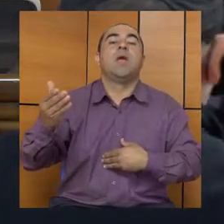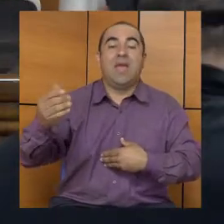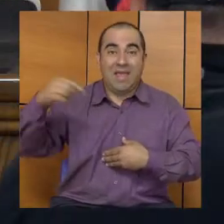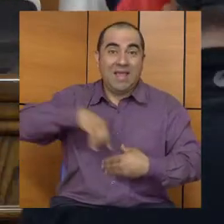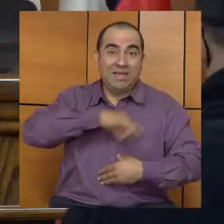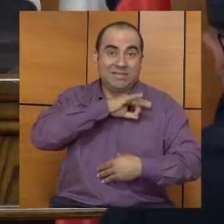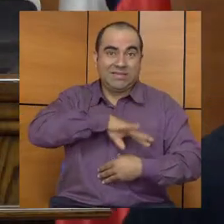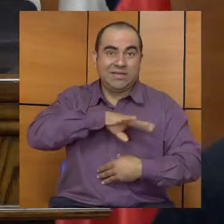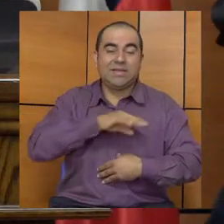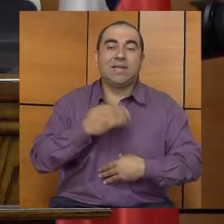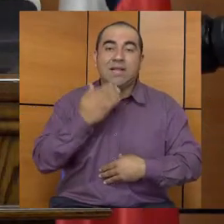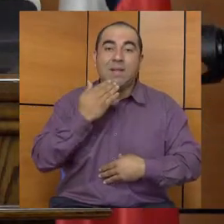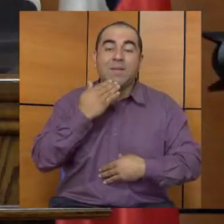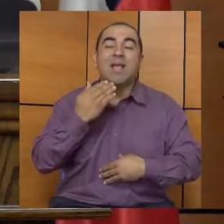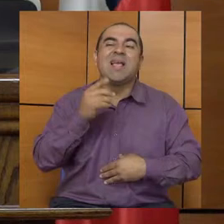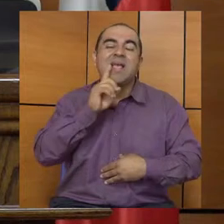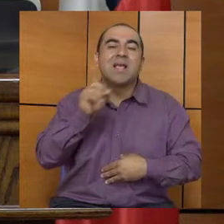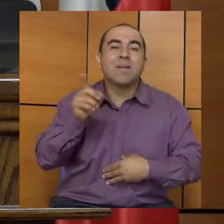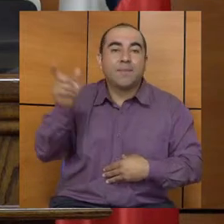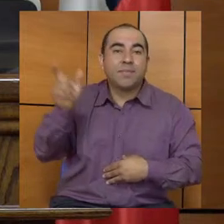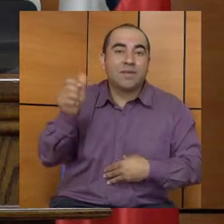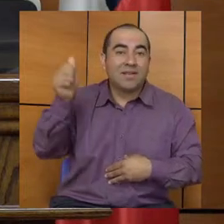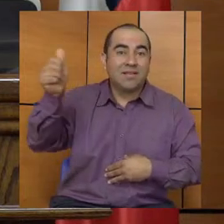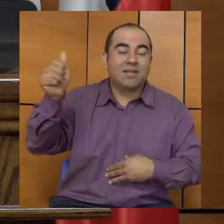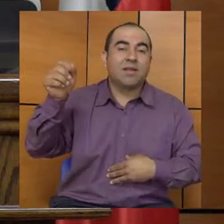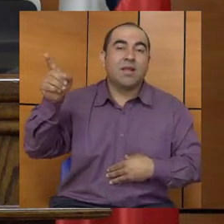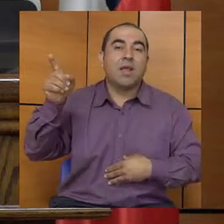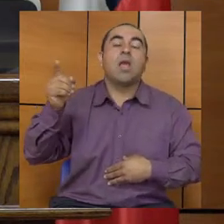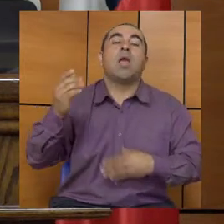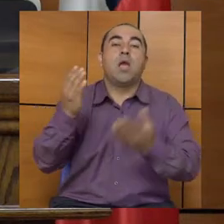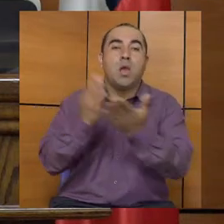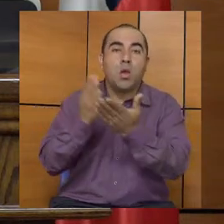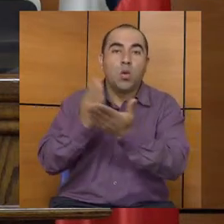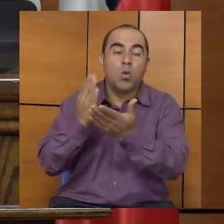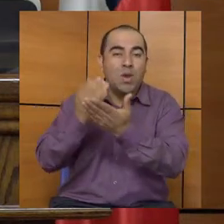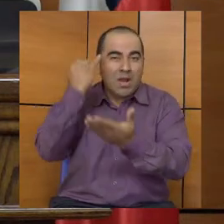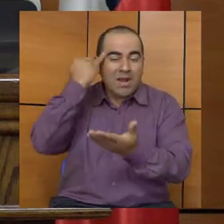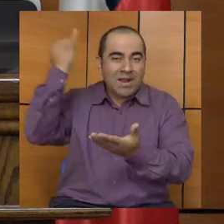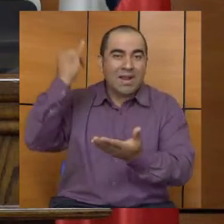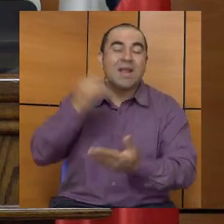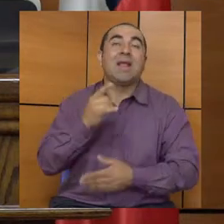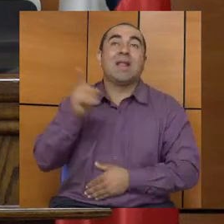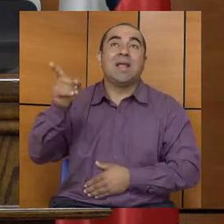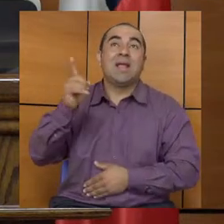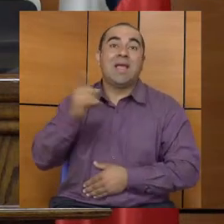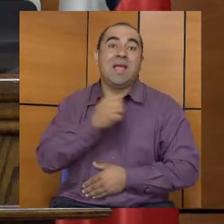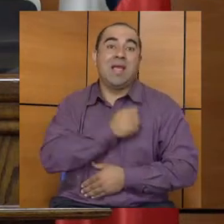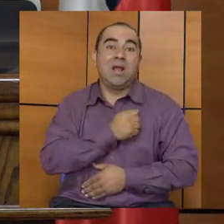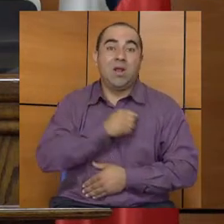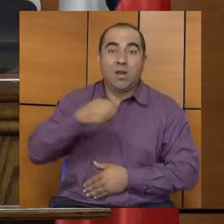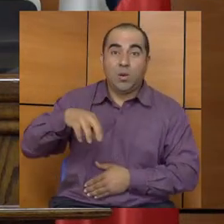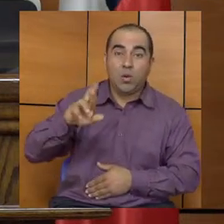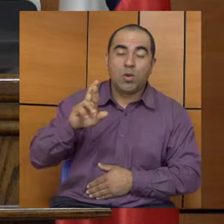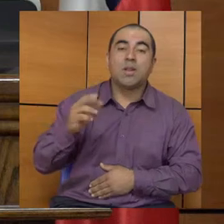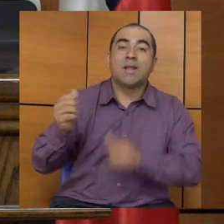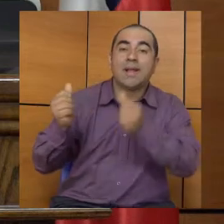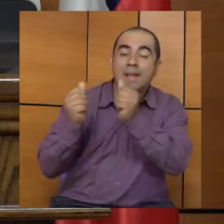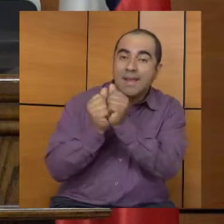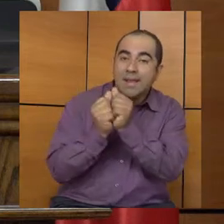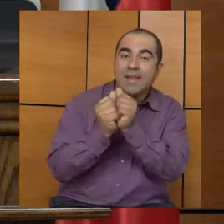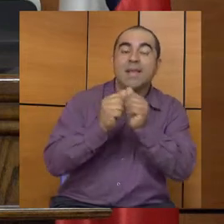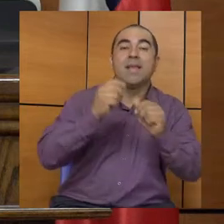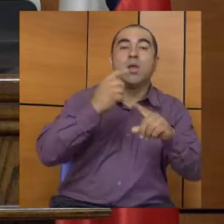Chile, ejecutado por la Escuela de Ingeniería de la Universidad Católica del Norte, en conjunto con la Facultad de